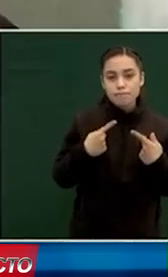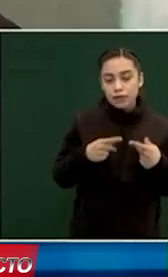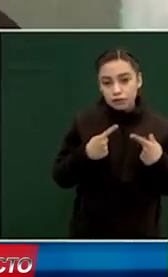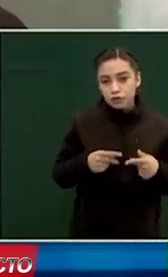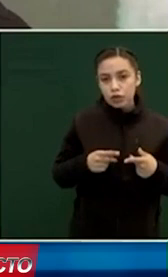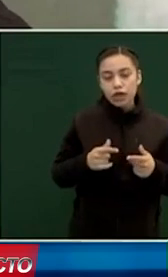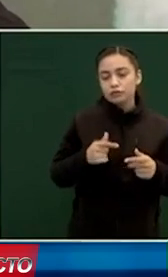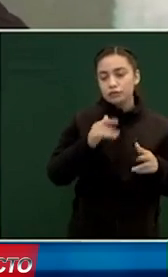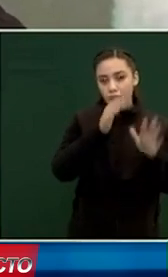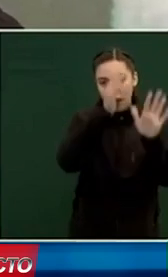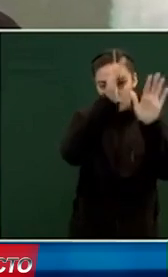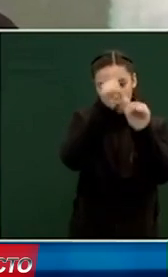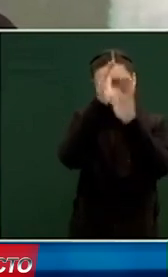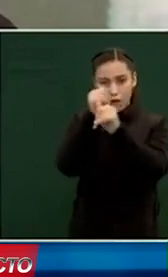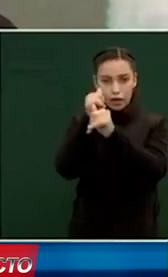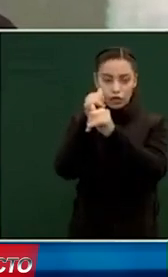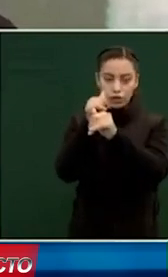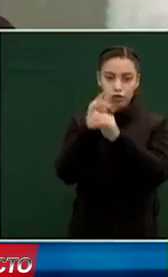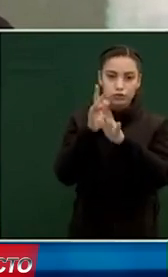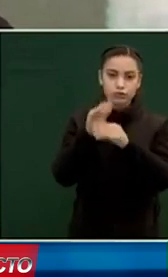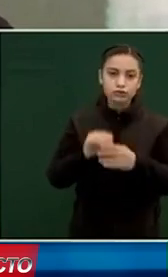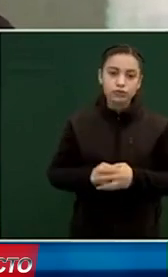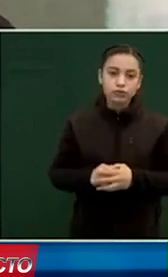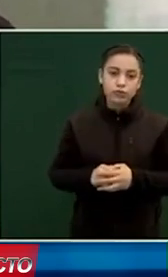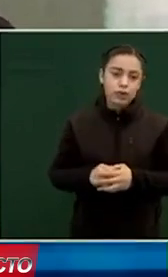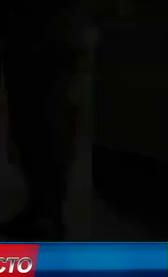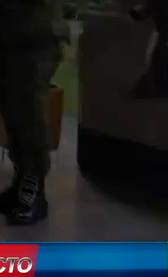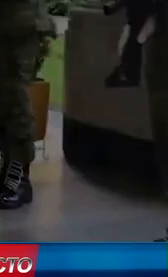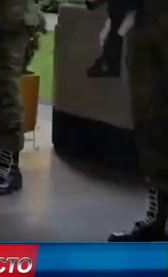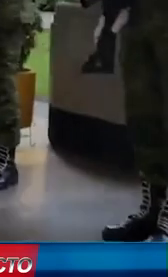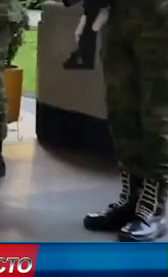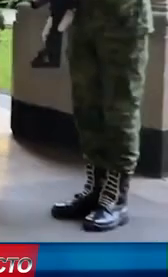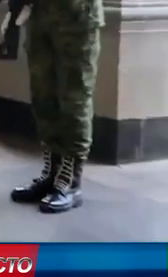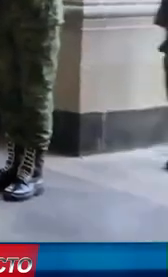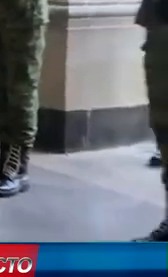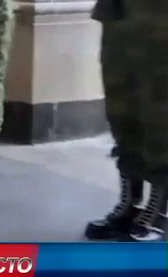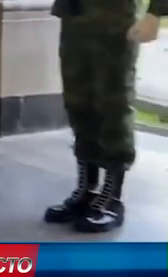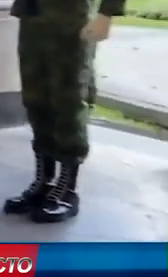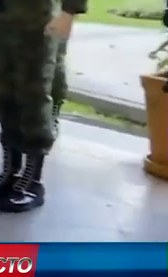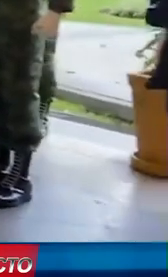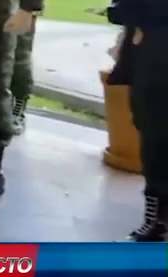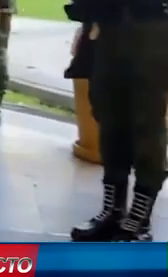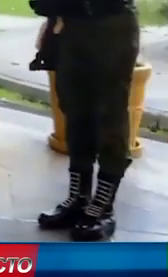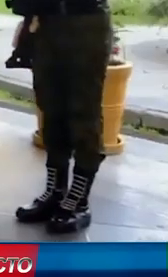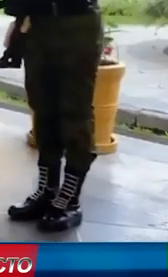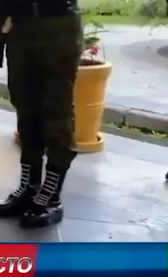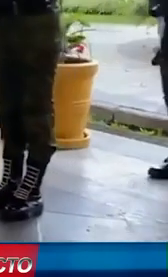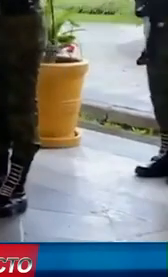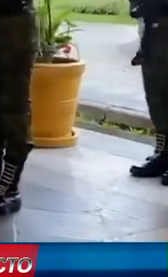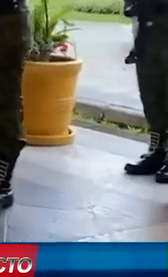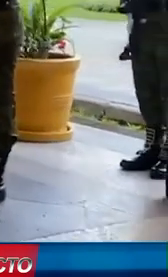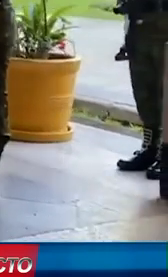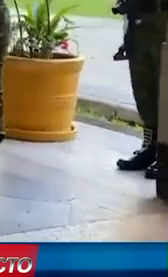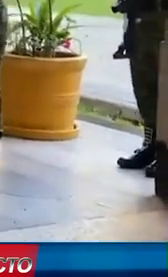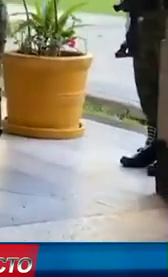allá del tráfico y la trata de personas, más allá del cambio y el adoctrinamiento que se da en las poblaciones que terminan